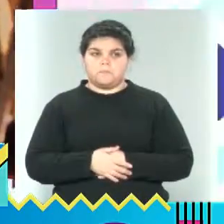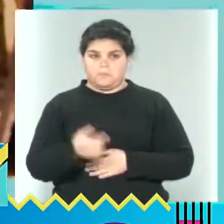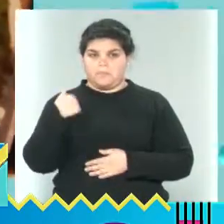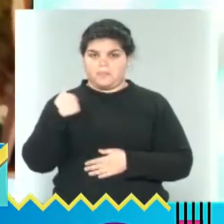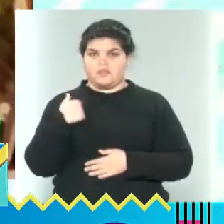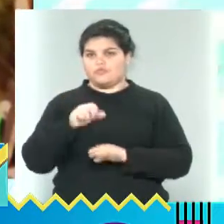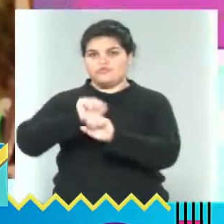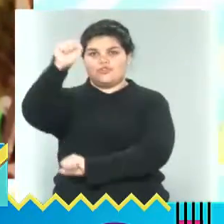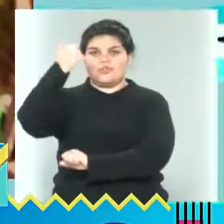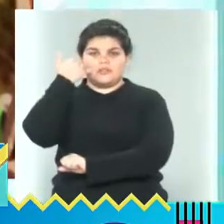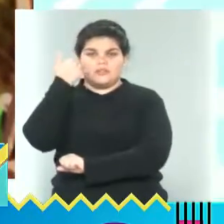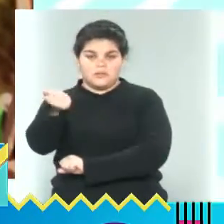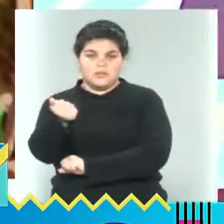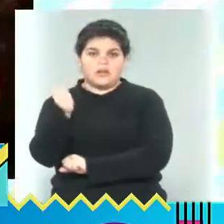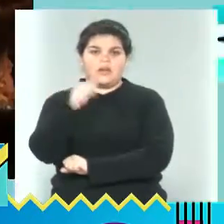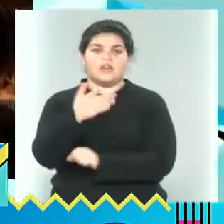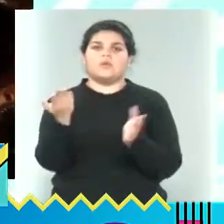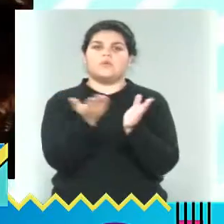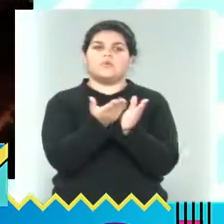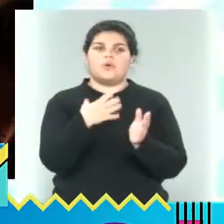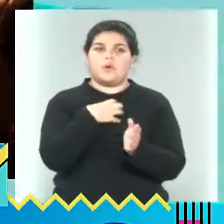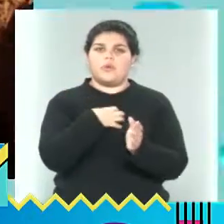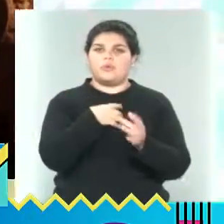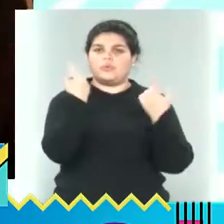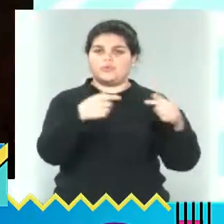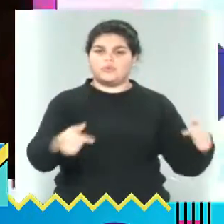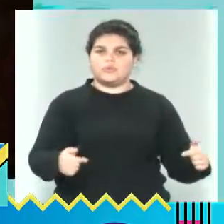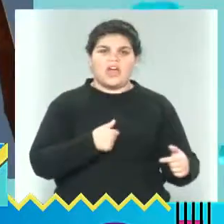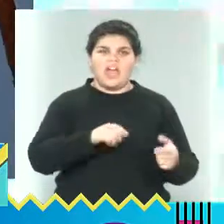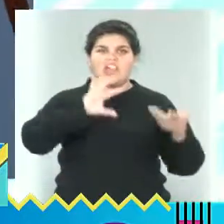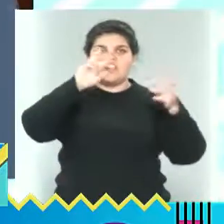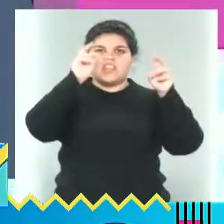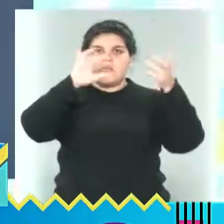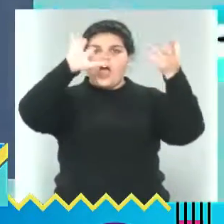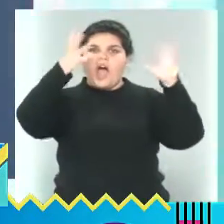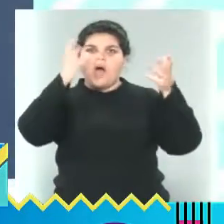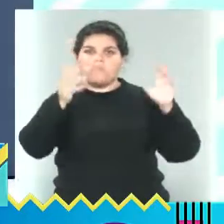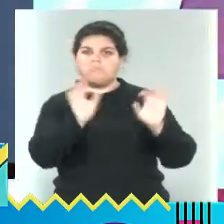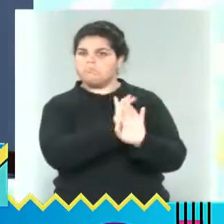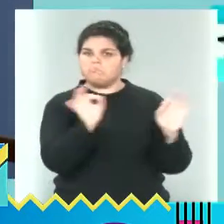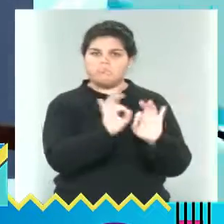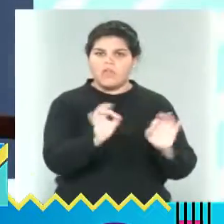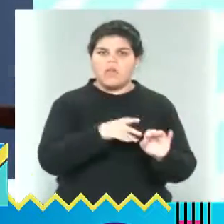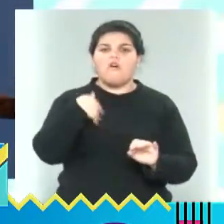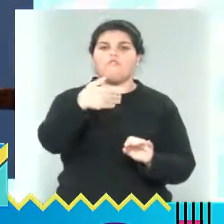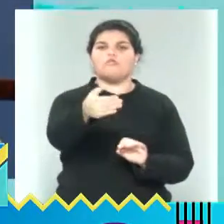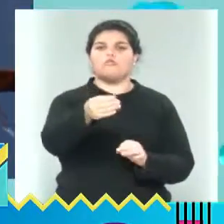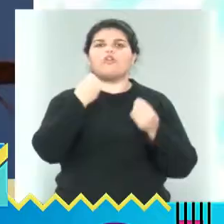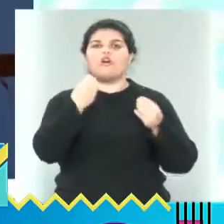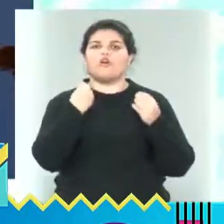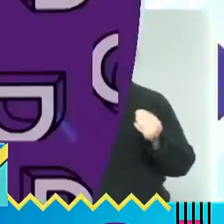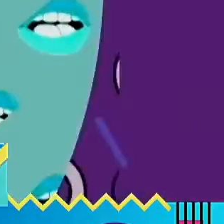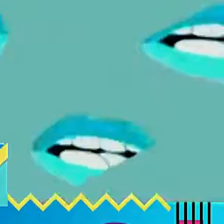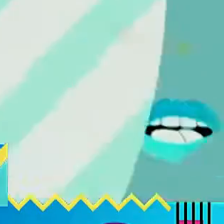me recibí, cursé, prácticamente no se veían temas ambientales, no se veía impacto ambiental, ni huella